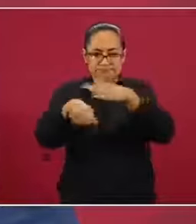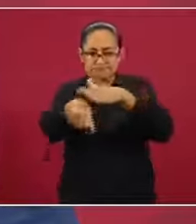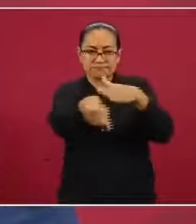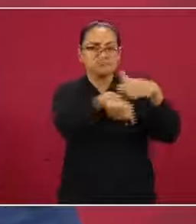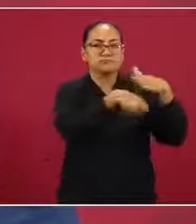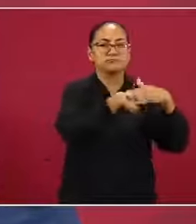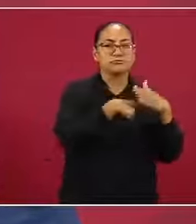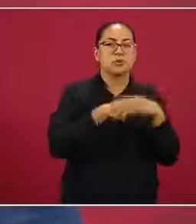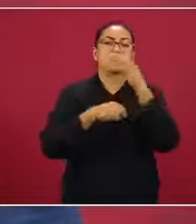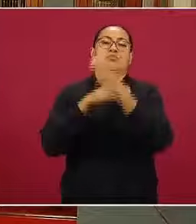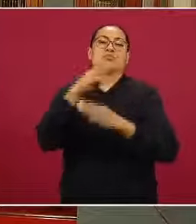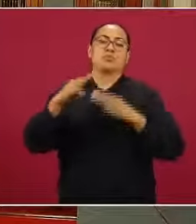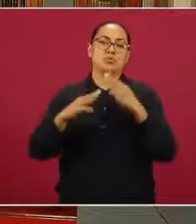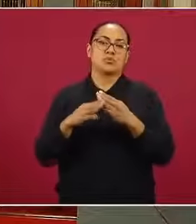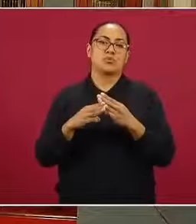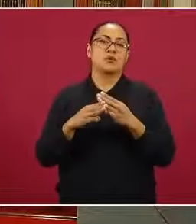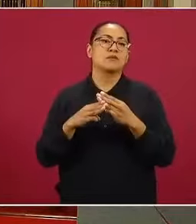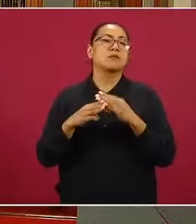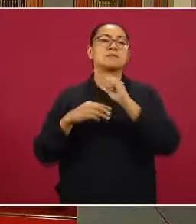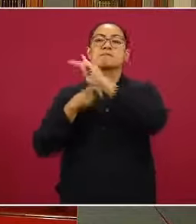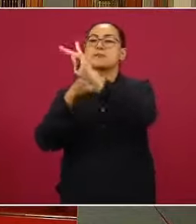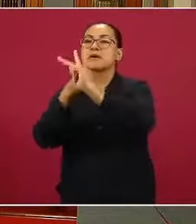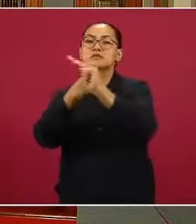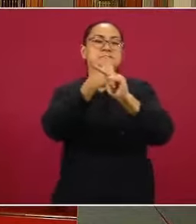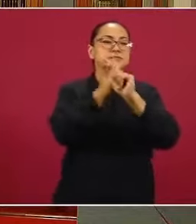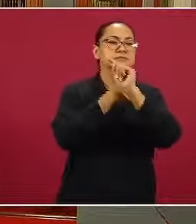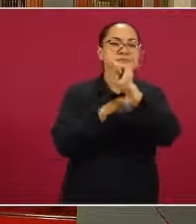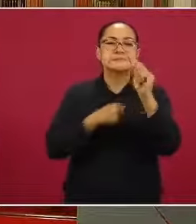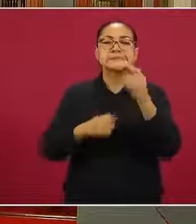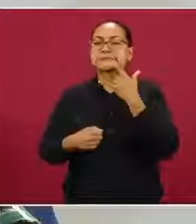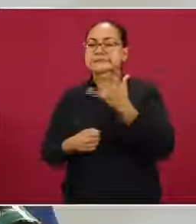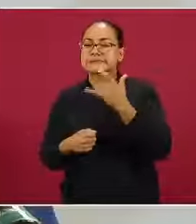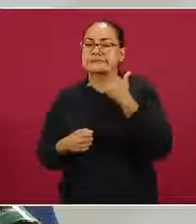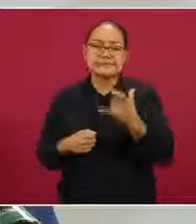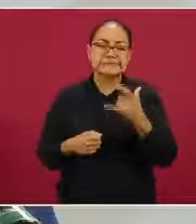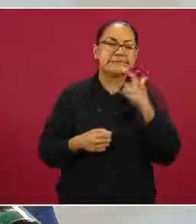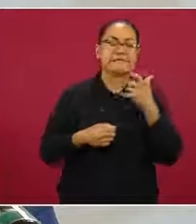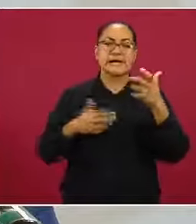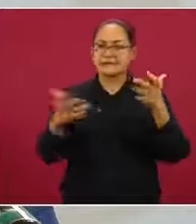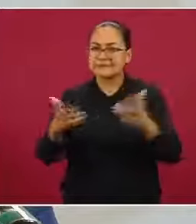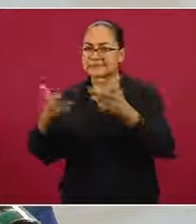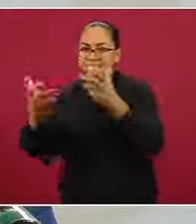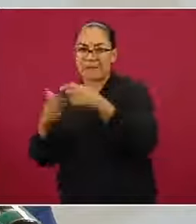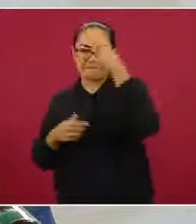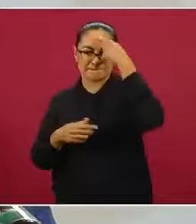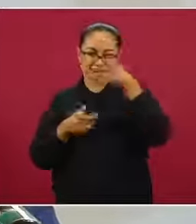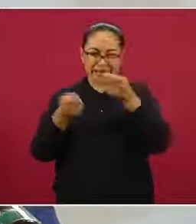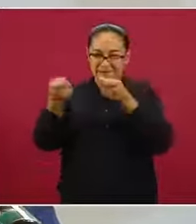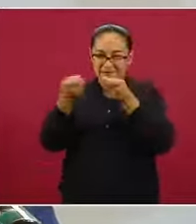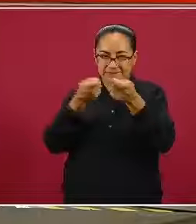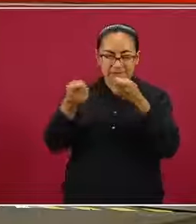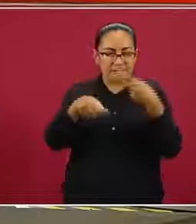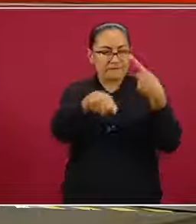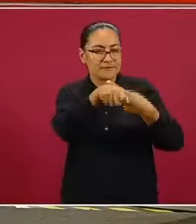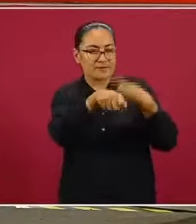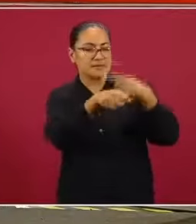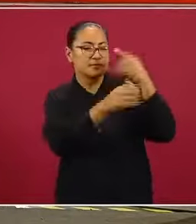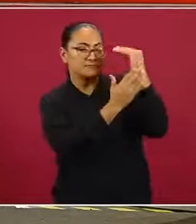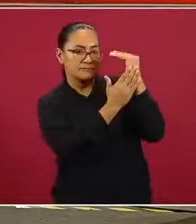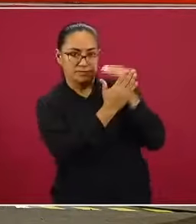mundial de aquellas instituciones que han hecho una contribución significativa a la prevención y control de las enfermedades no transmisibles, decide